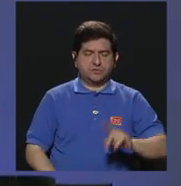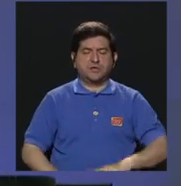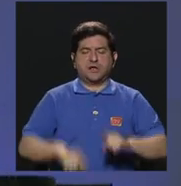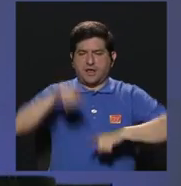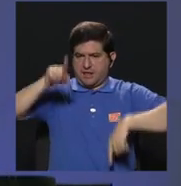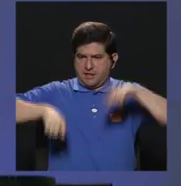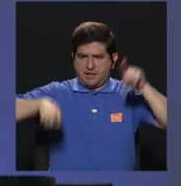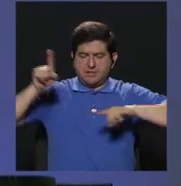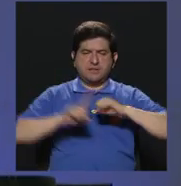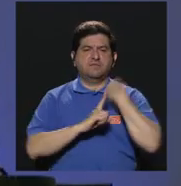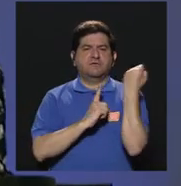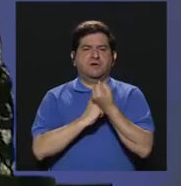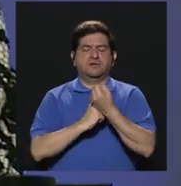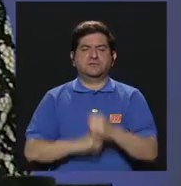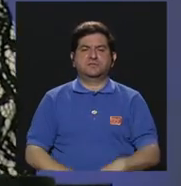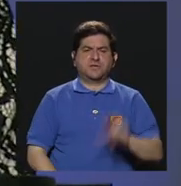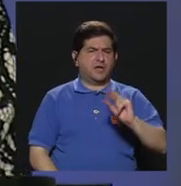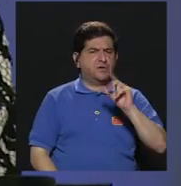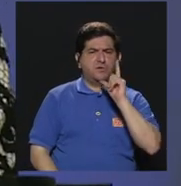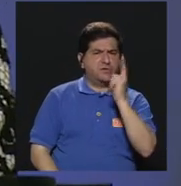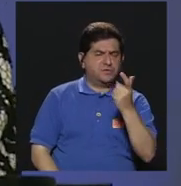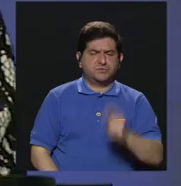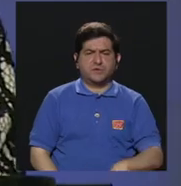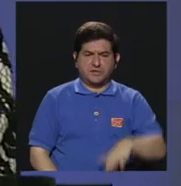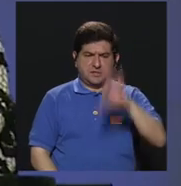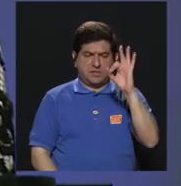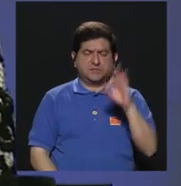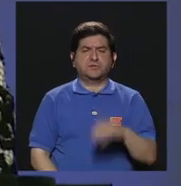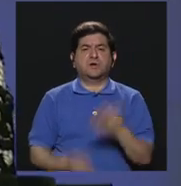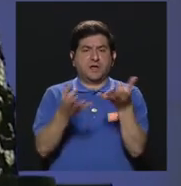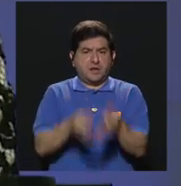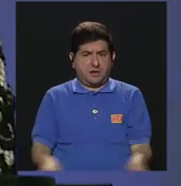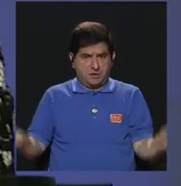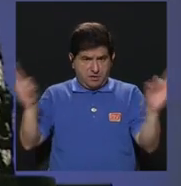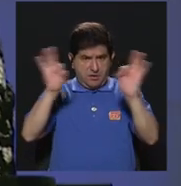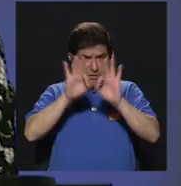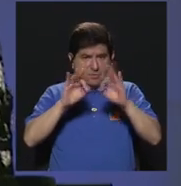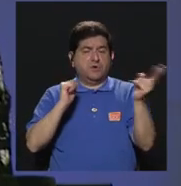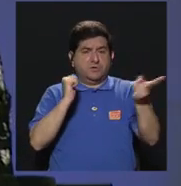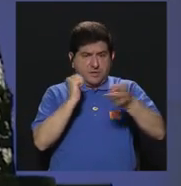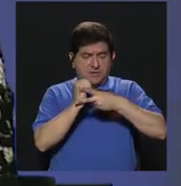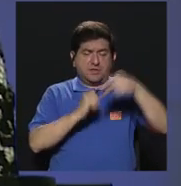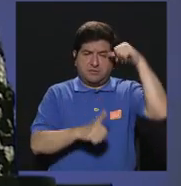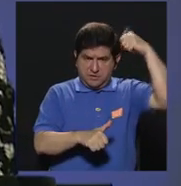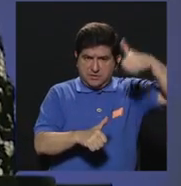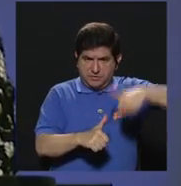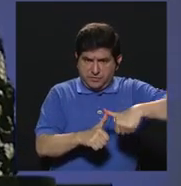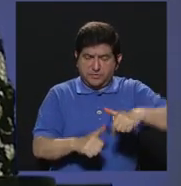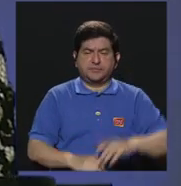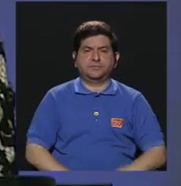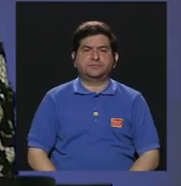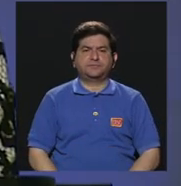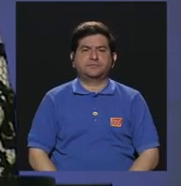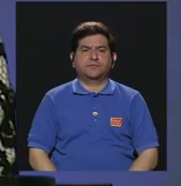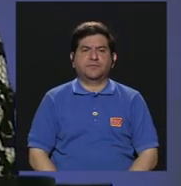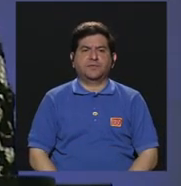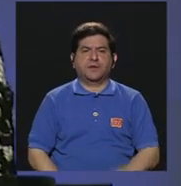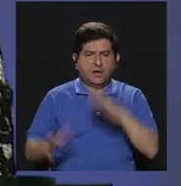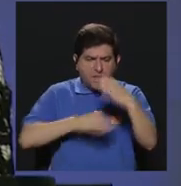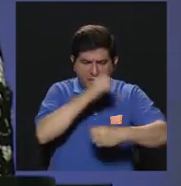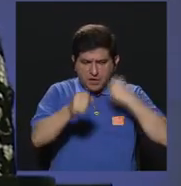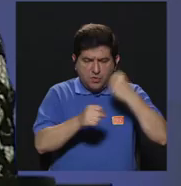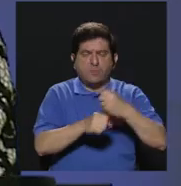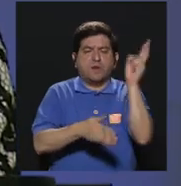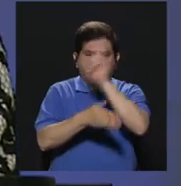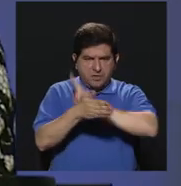diversidad. No es casualidad el haber elegido esta importante ocasión conmemorativa, el aniversario de nuestra